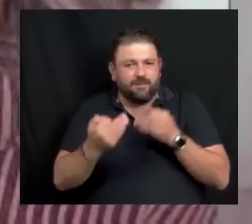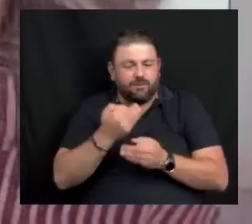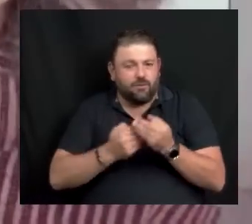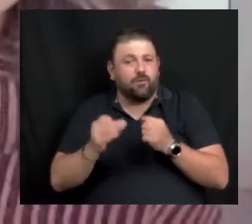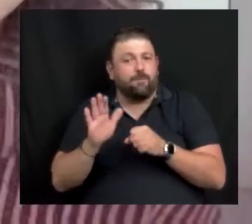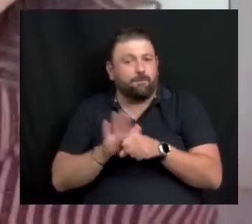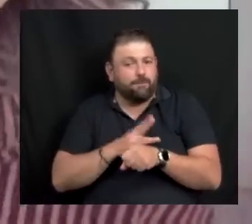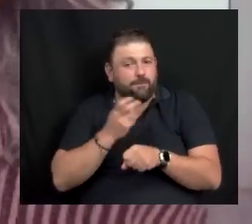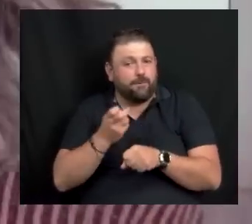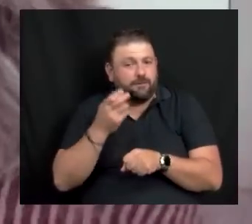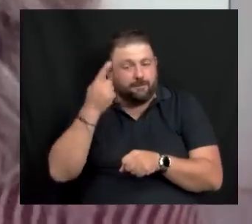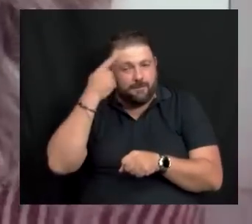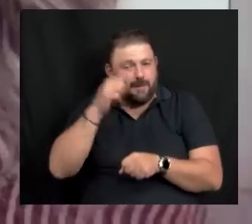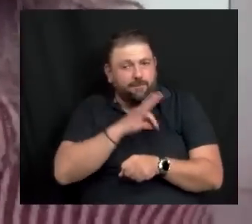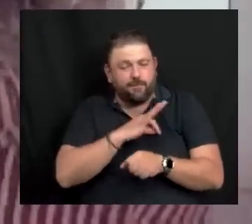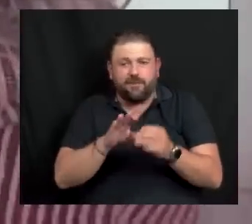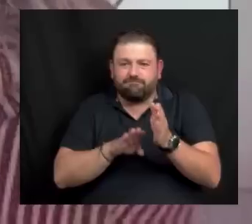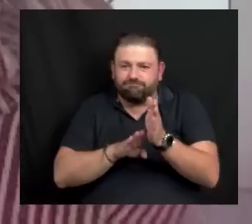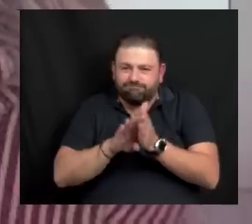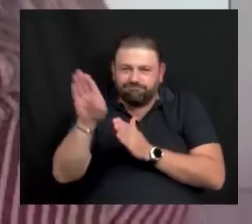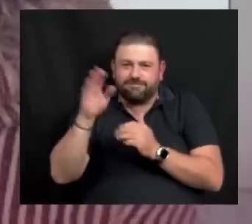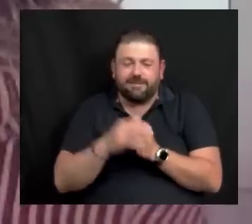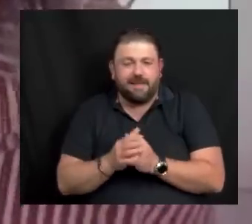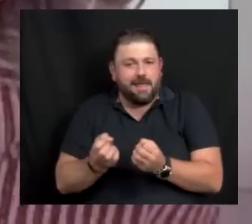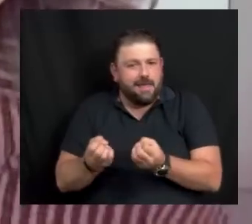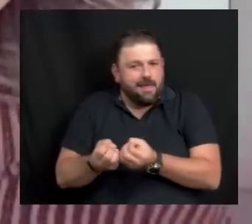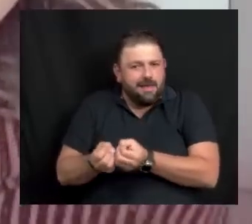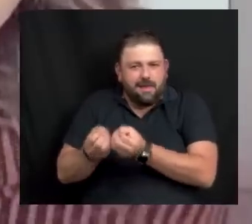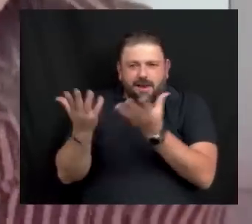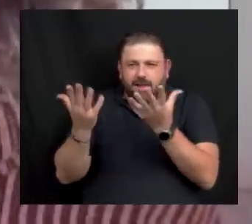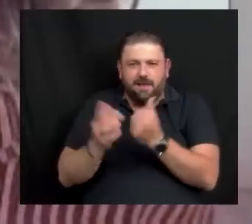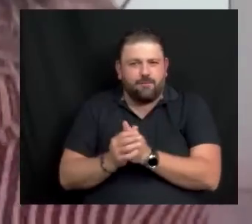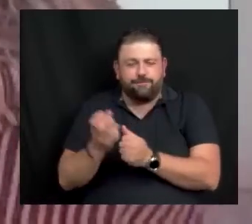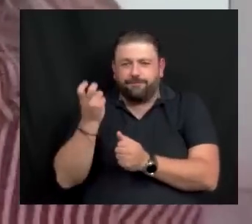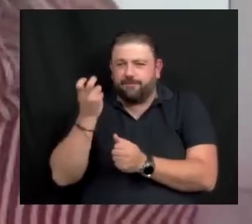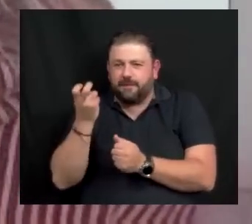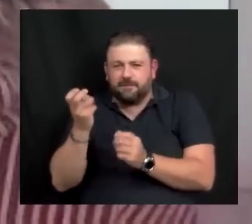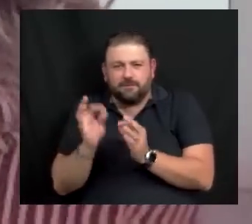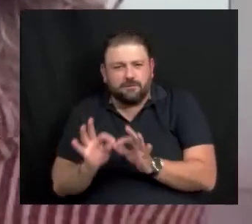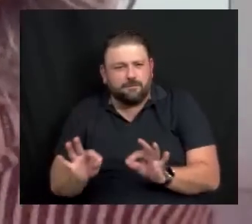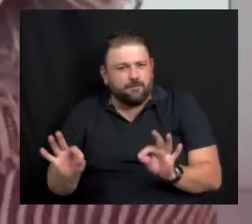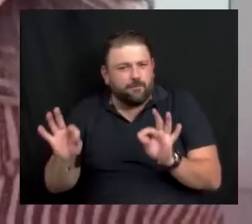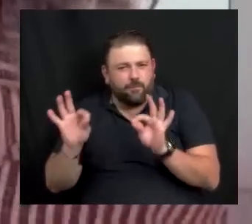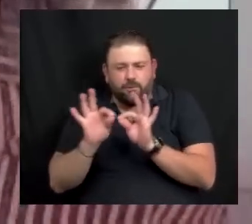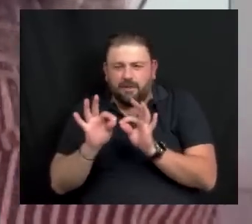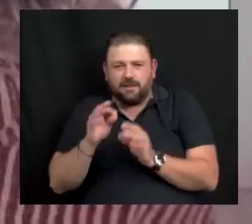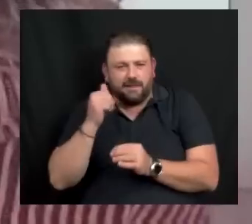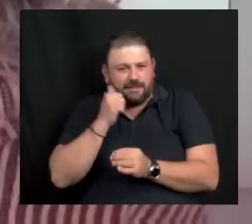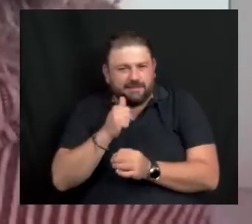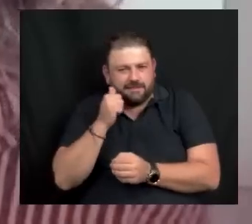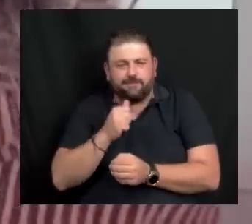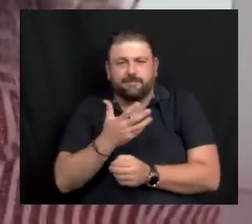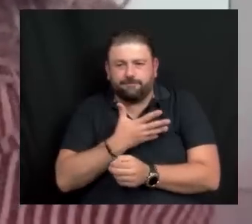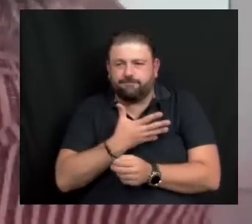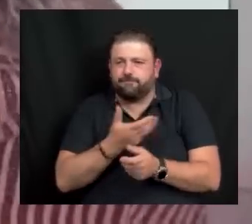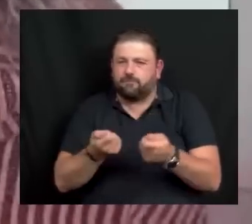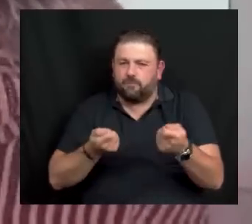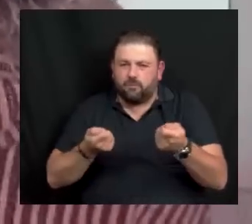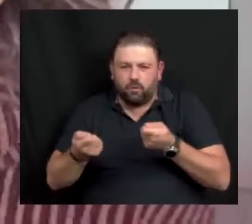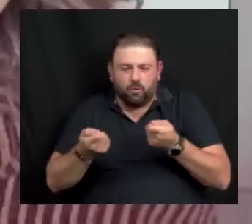sufrido. Claro, es algo bien importante donde nosotros tenemos ese monitoreo, ¿sí? De la